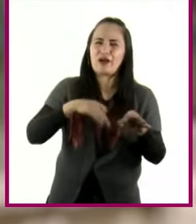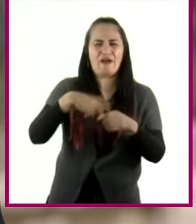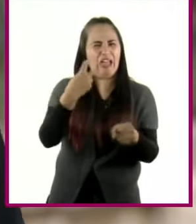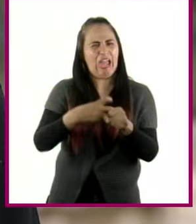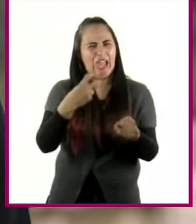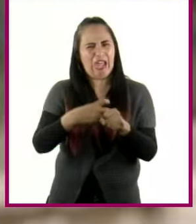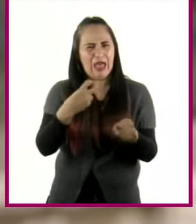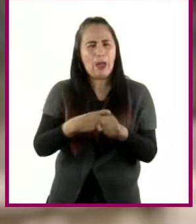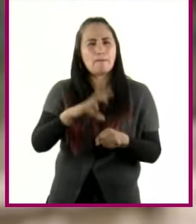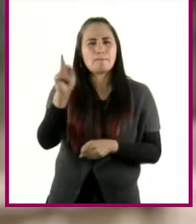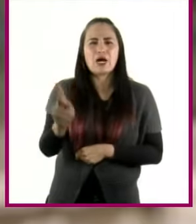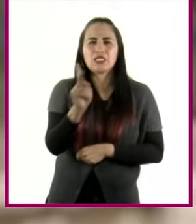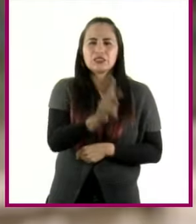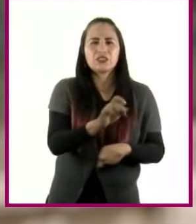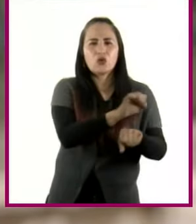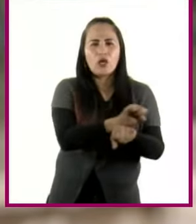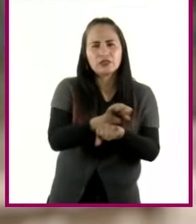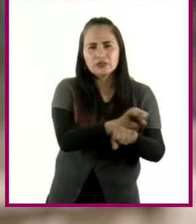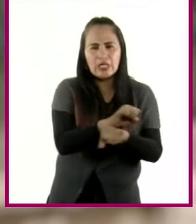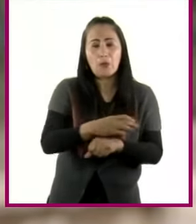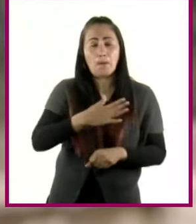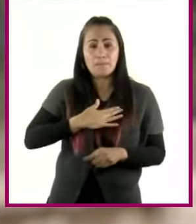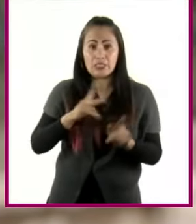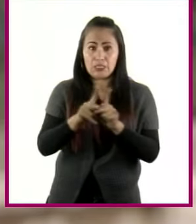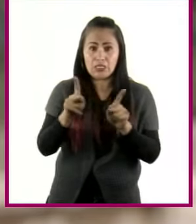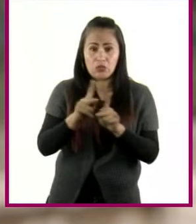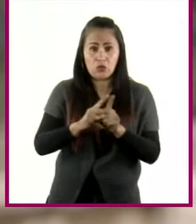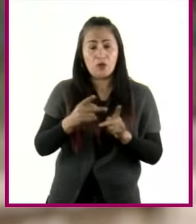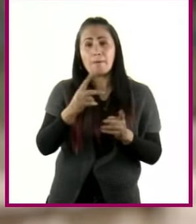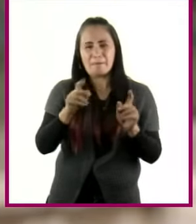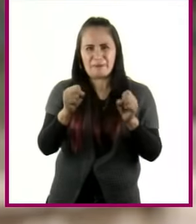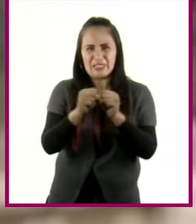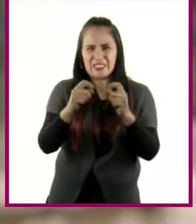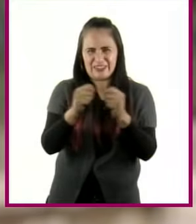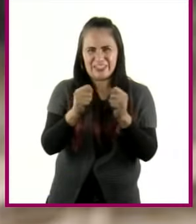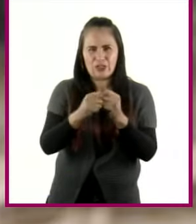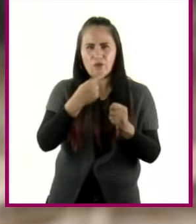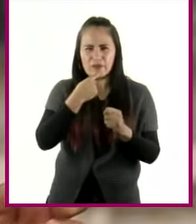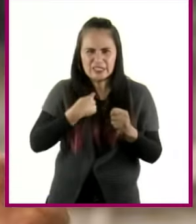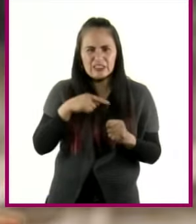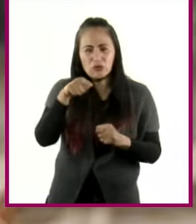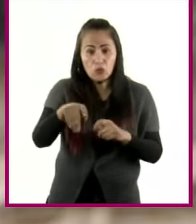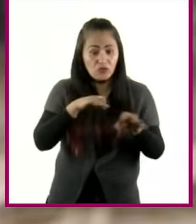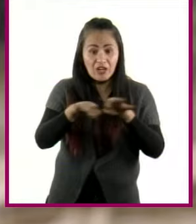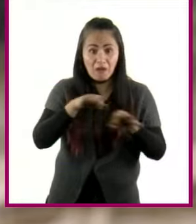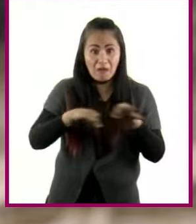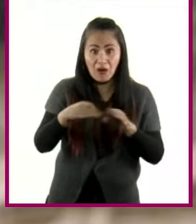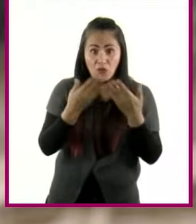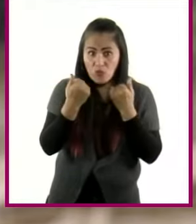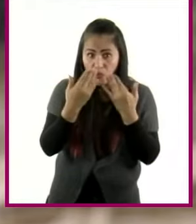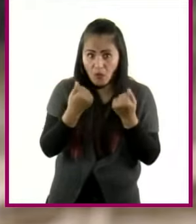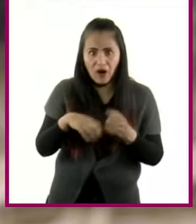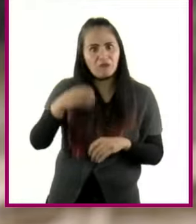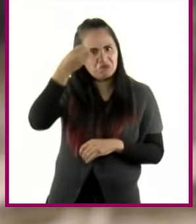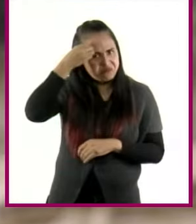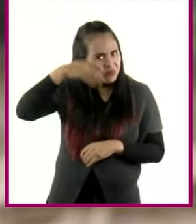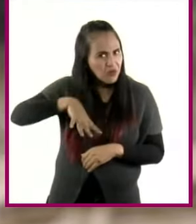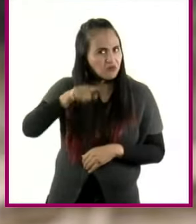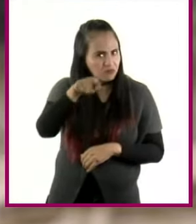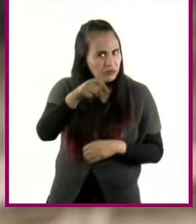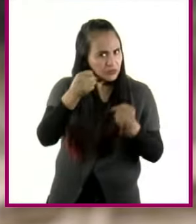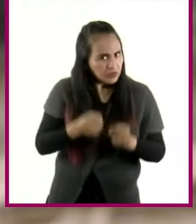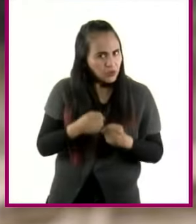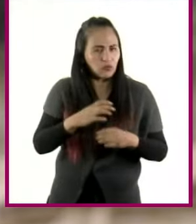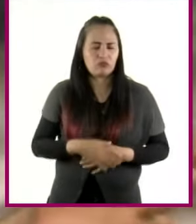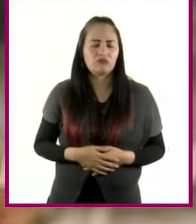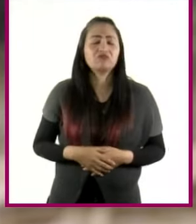esclavo". Y también a mi tío que dice que si no tienes trabajo, eres un holgazán. Y lamentablemente podemos encontrar muchos